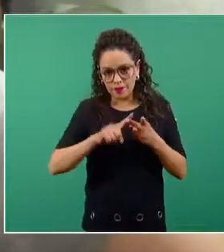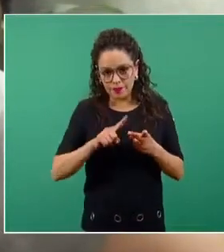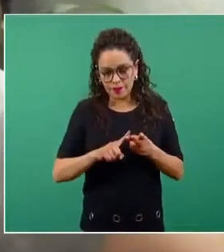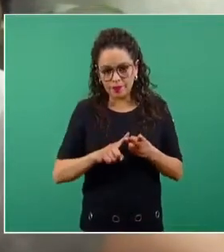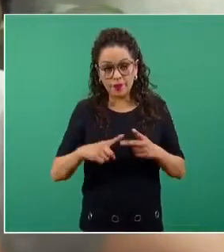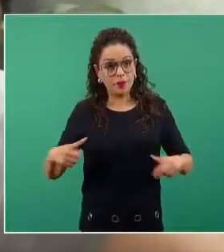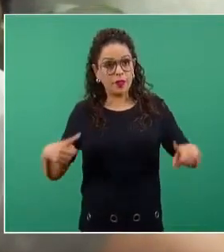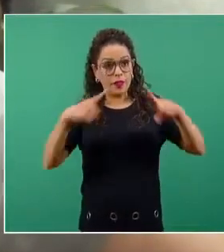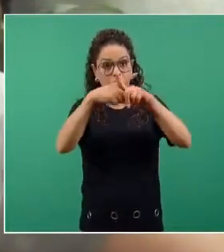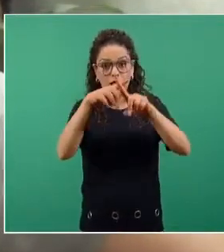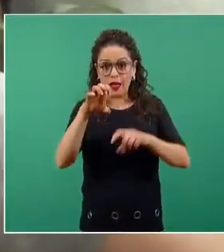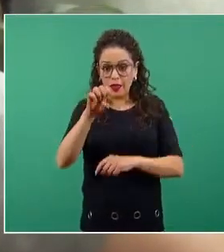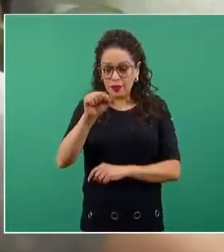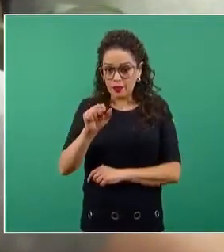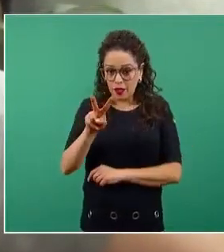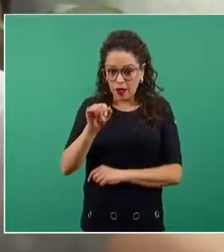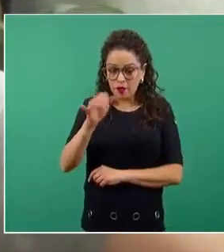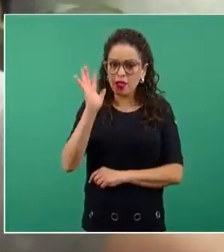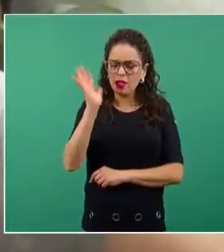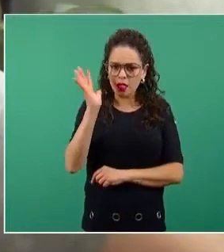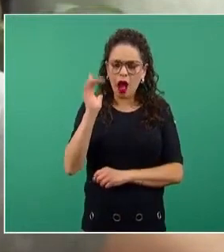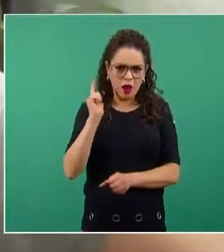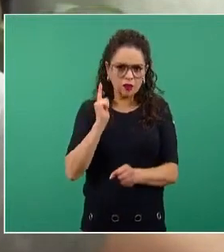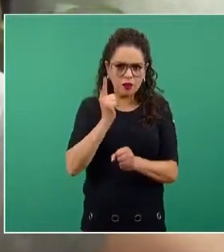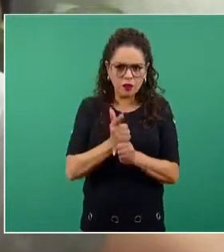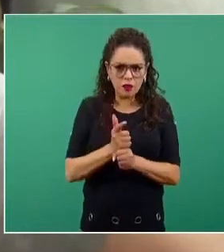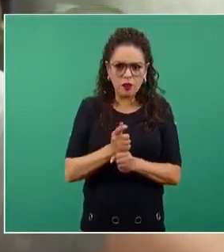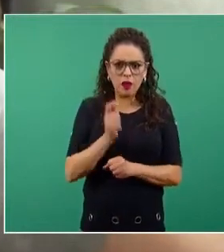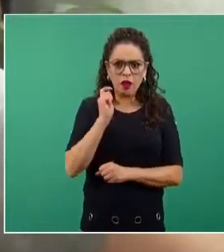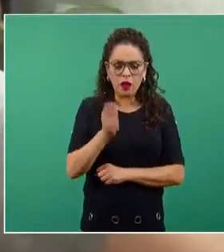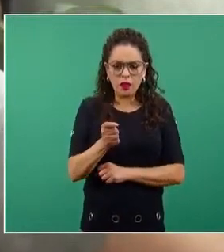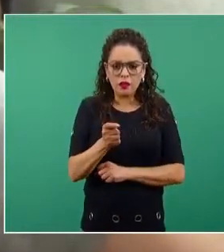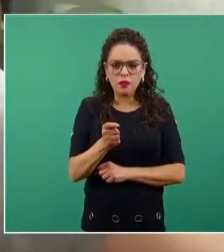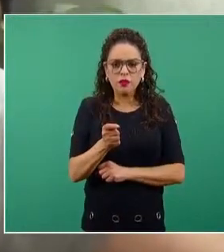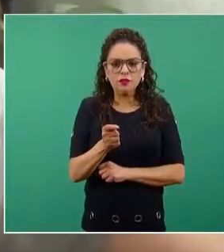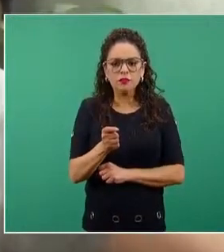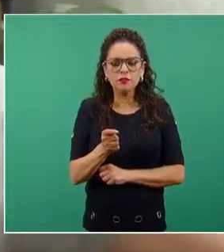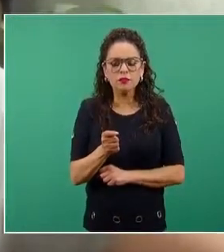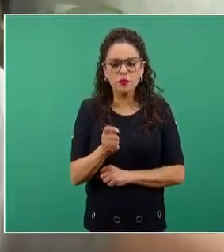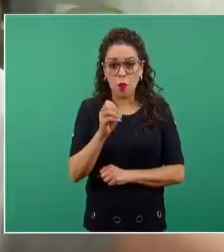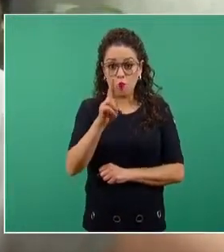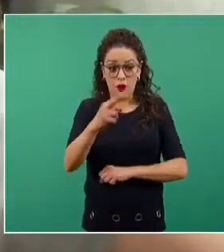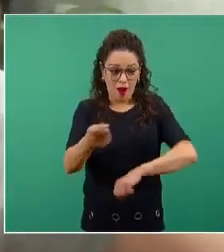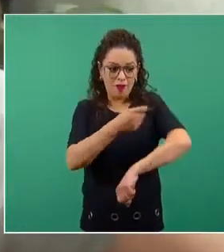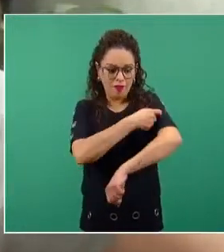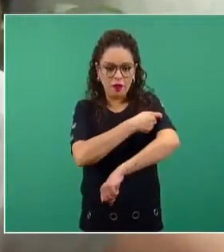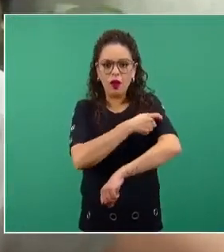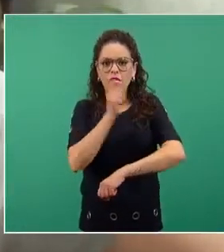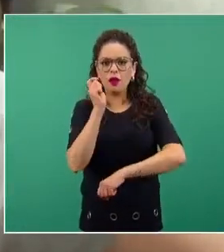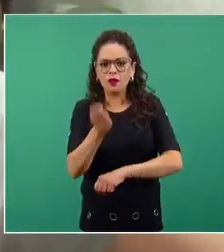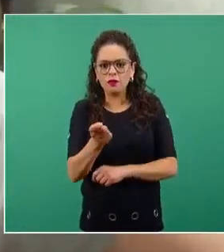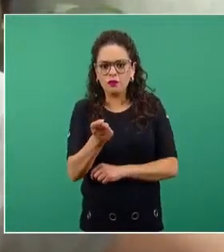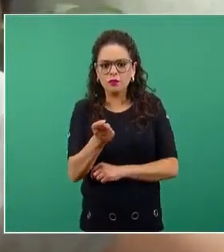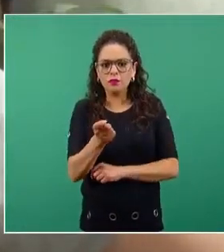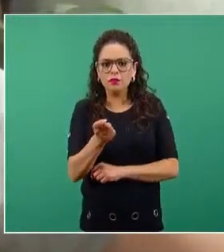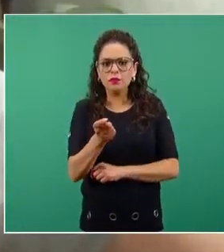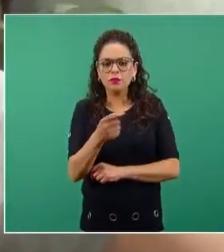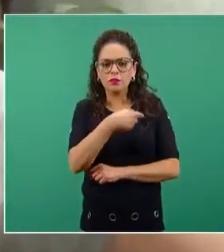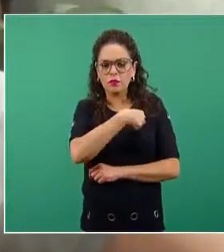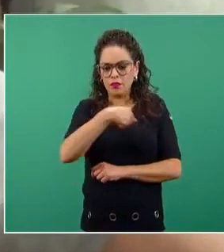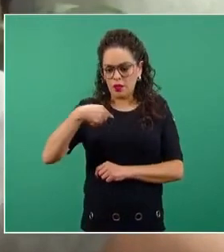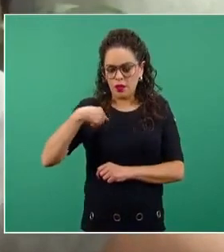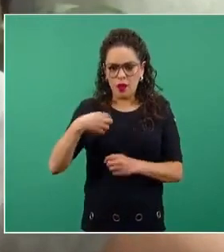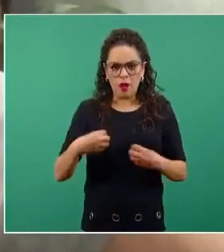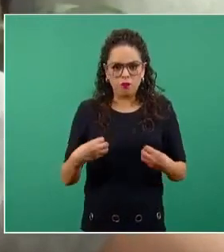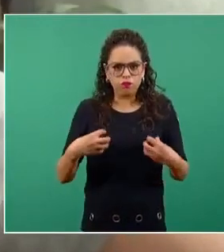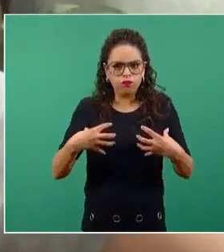ESAVIS se ha detectado como reacción adversa a la vacunación pues inflamación de los ganglios mamarios.